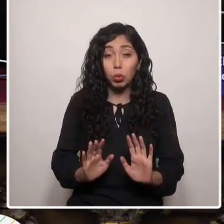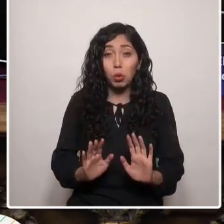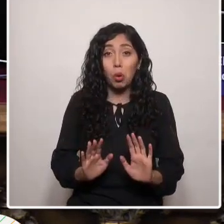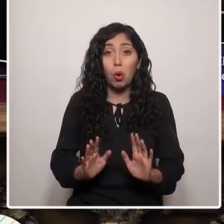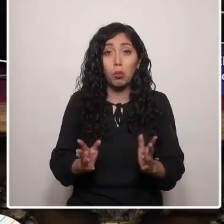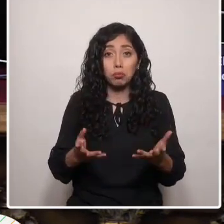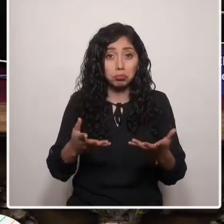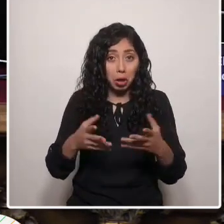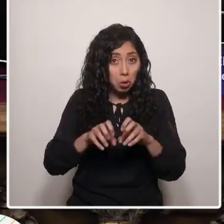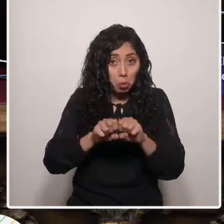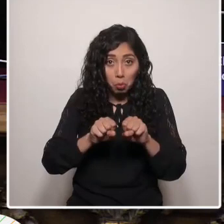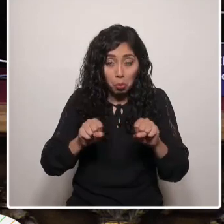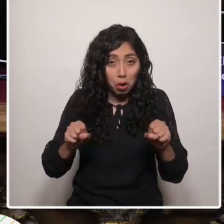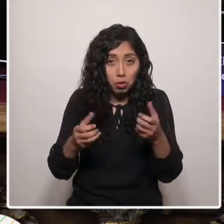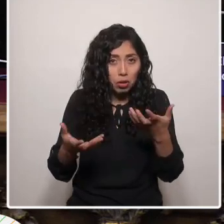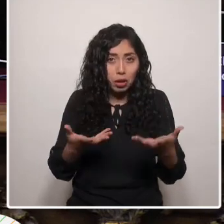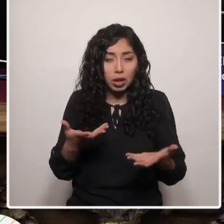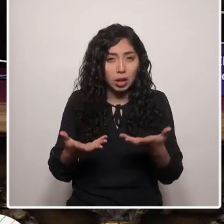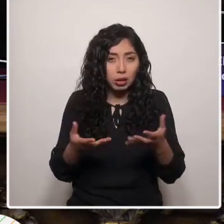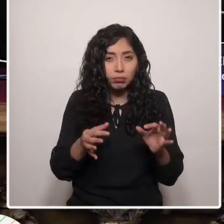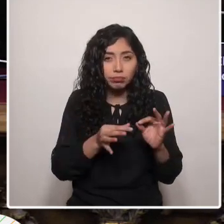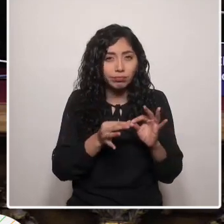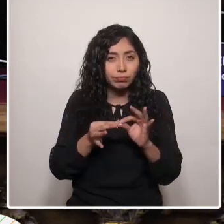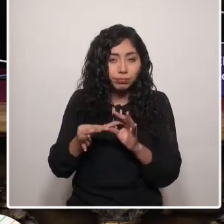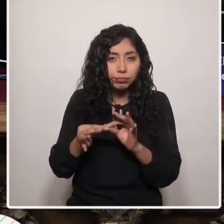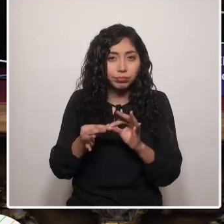concluir que hay